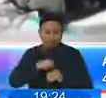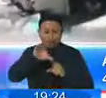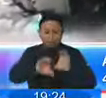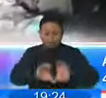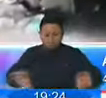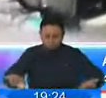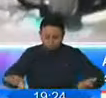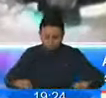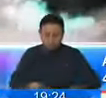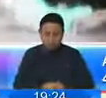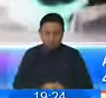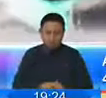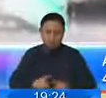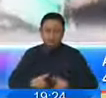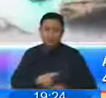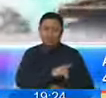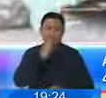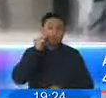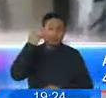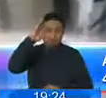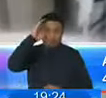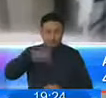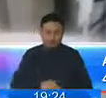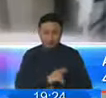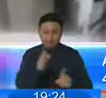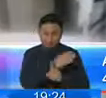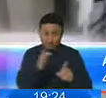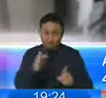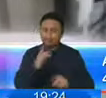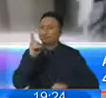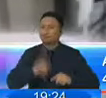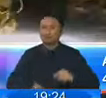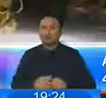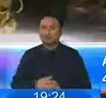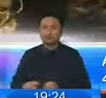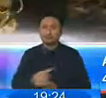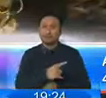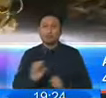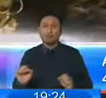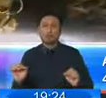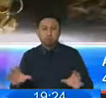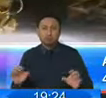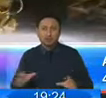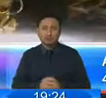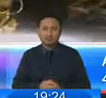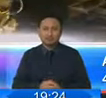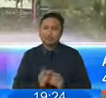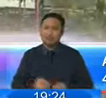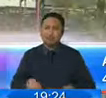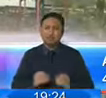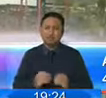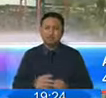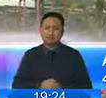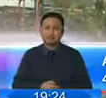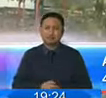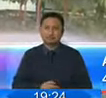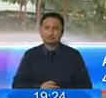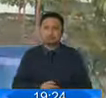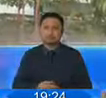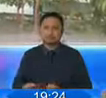no lograron burlar la experiencia de los policías. De igual forma, del parlante y la hielera sacaron más paquetes. Lo